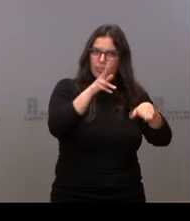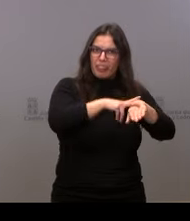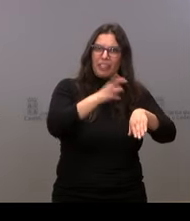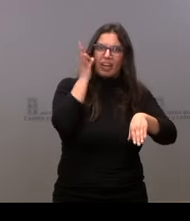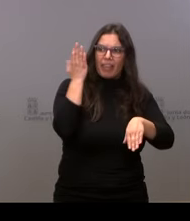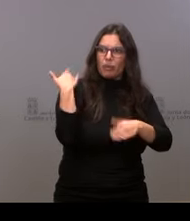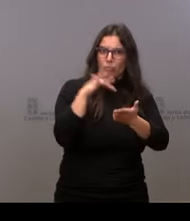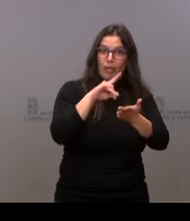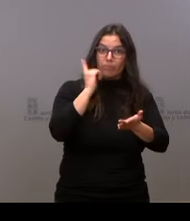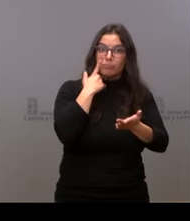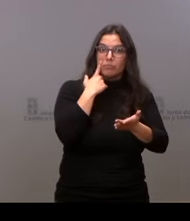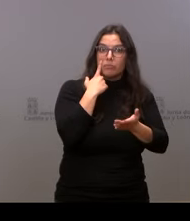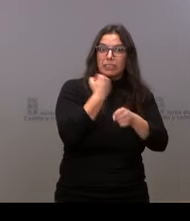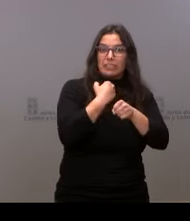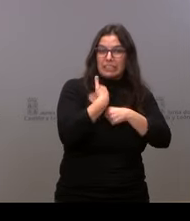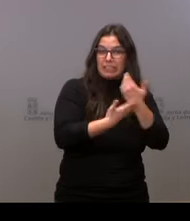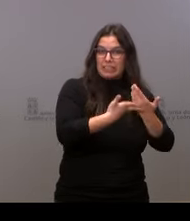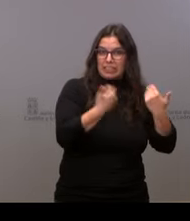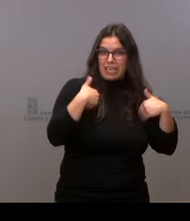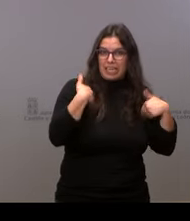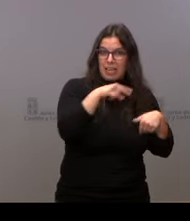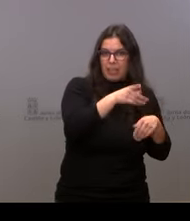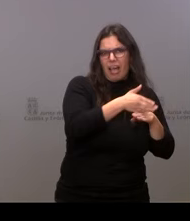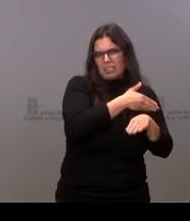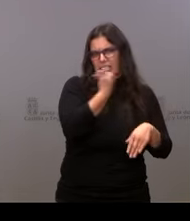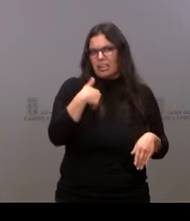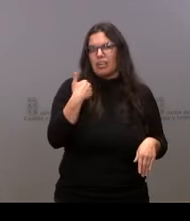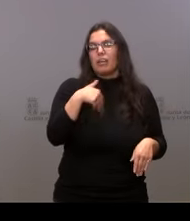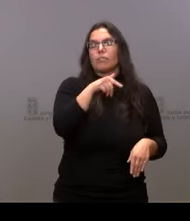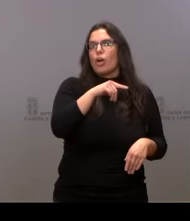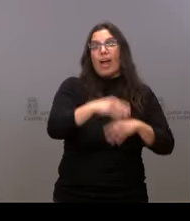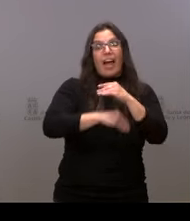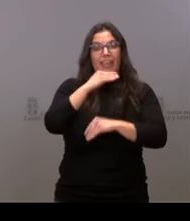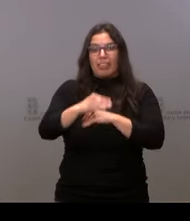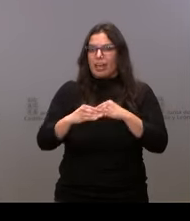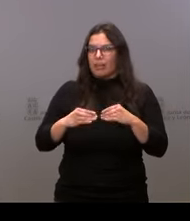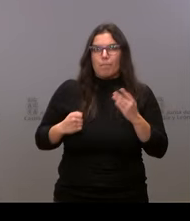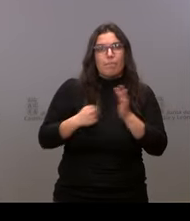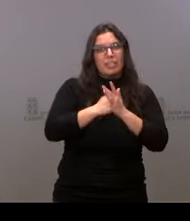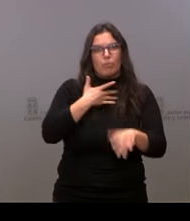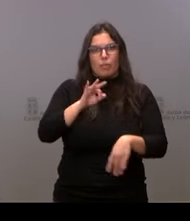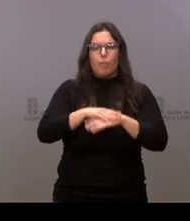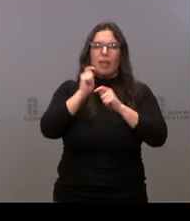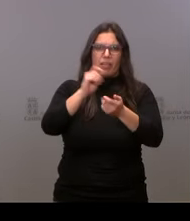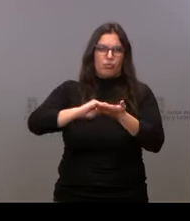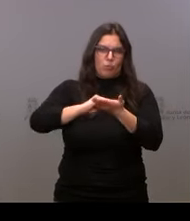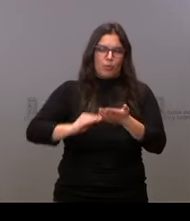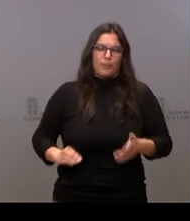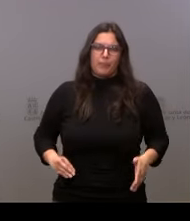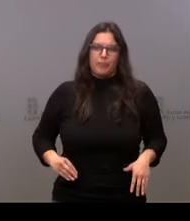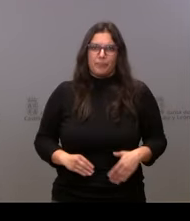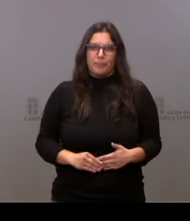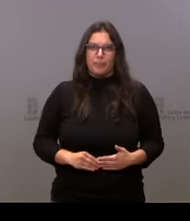desde el otro día vamos desde antes del otro día pero que vamos a hacer todo lo que esté en nuestras manos para resolver esa situación